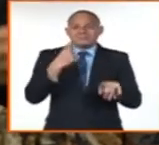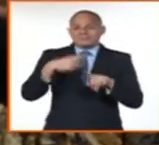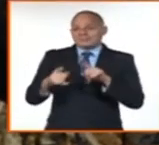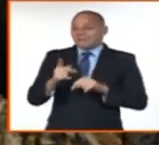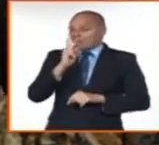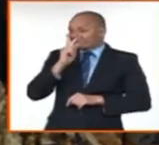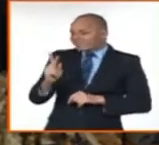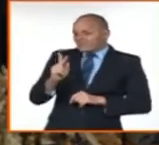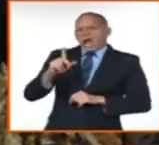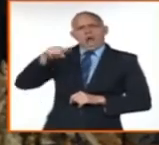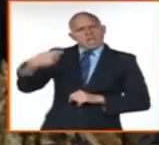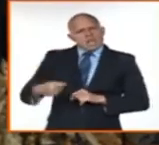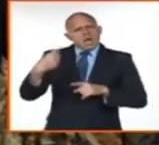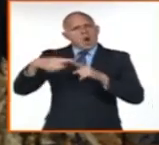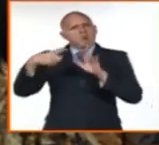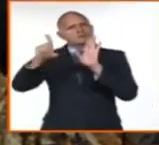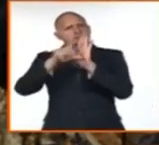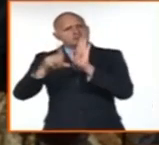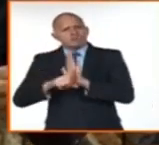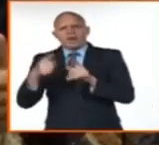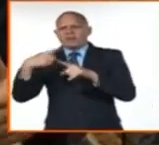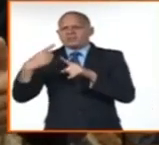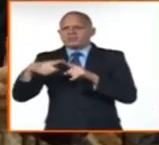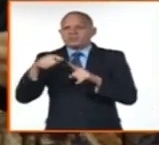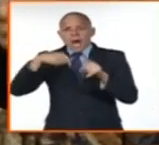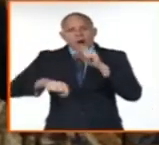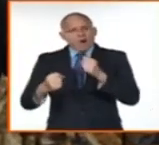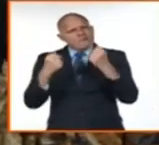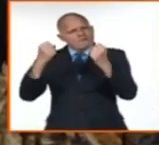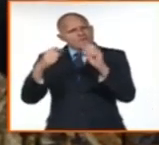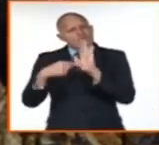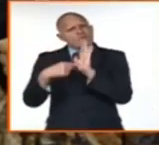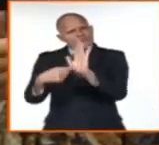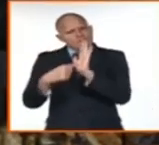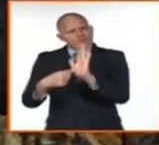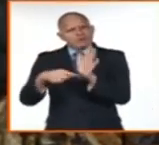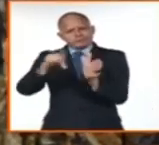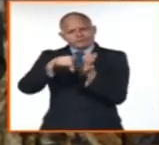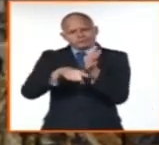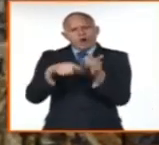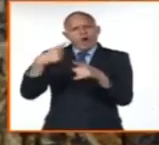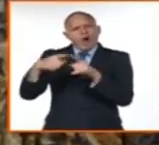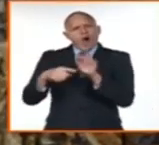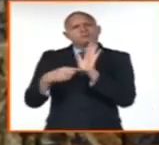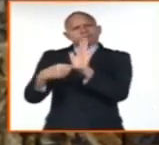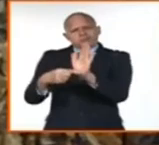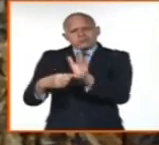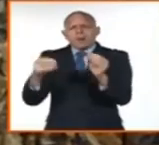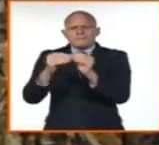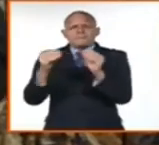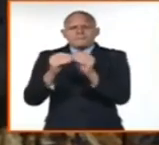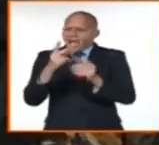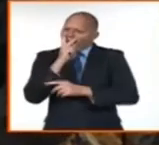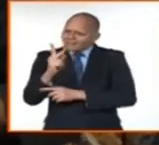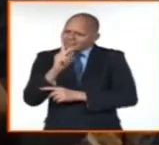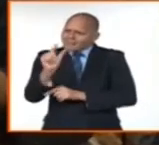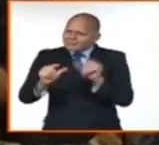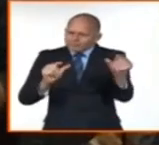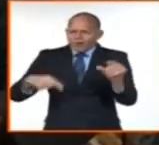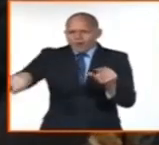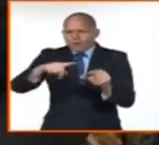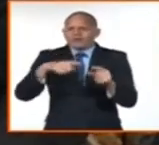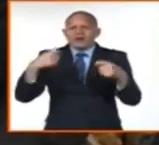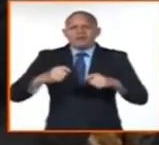emancipadoras, sean más robustas desde el punto de vista jurídico, humanista, necesitamos también la ciencia en esa